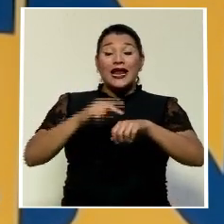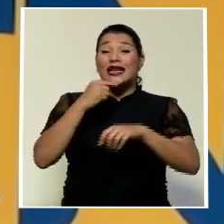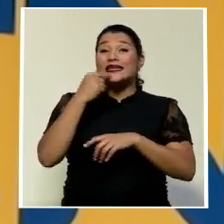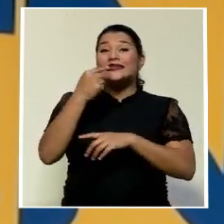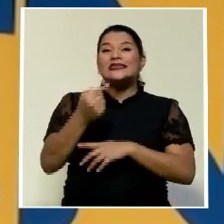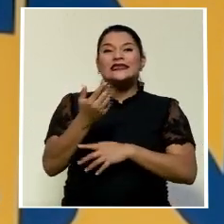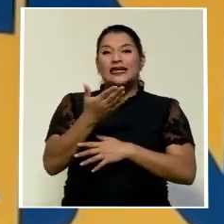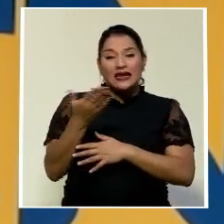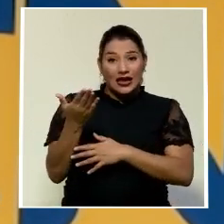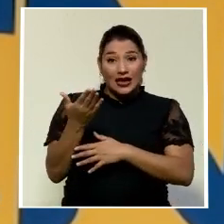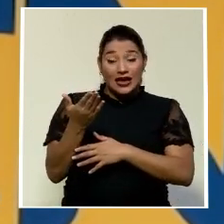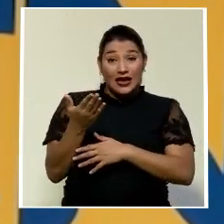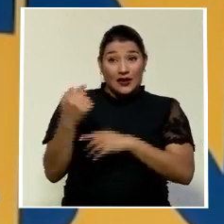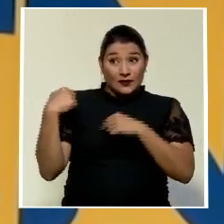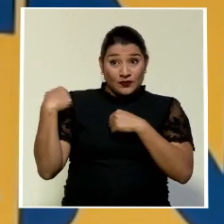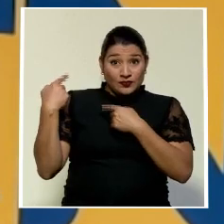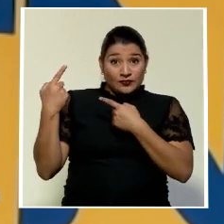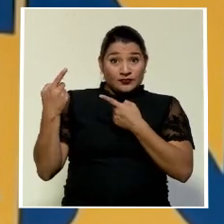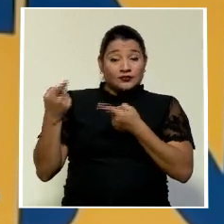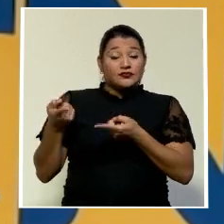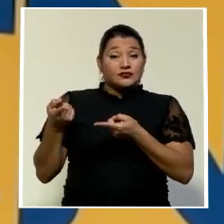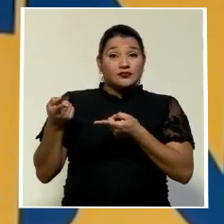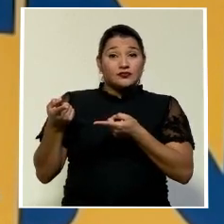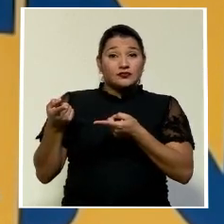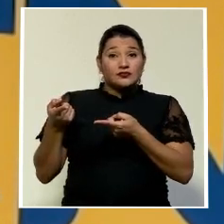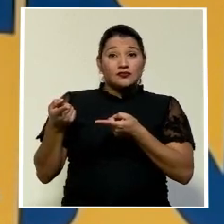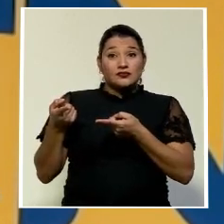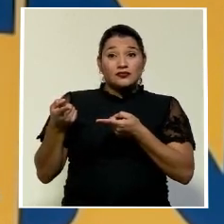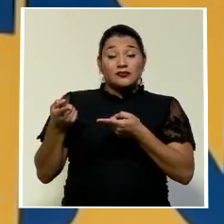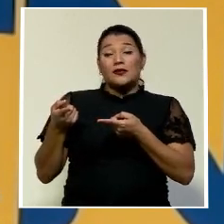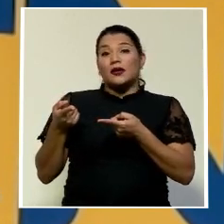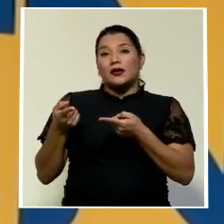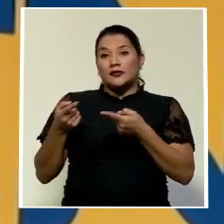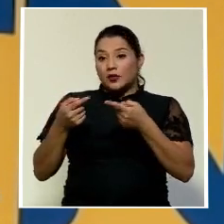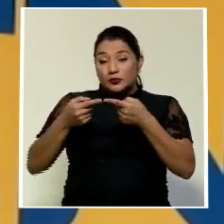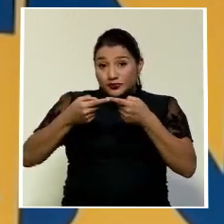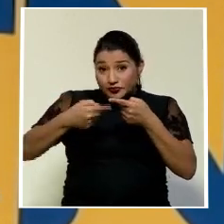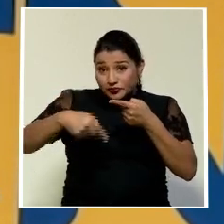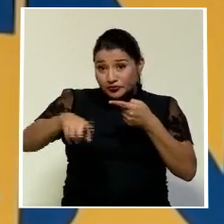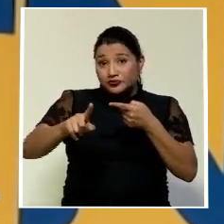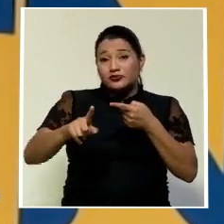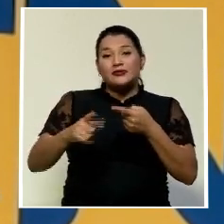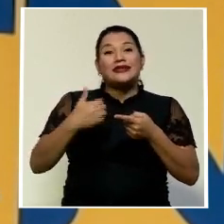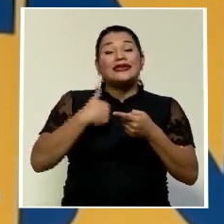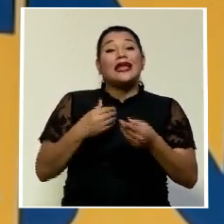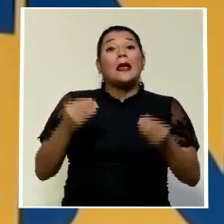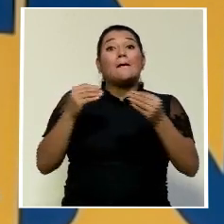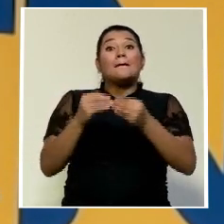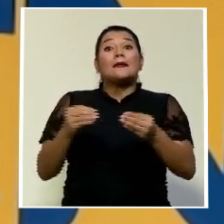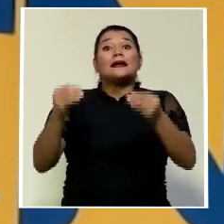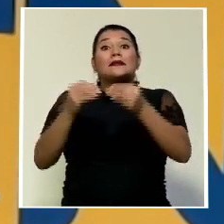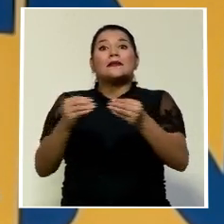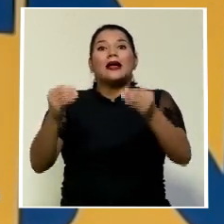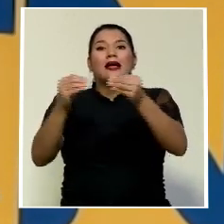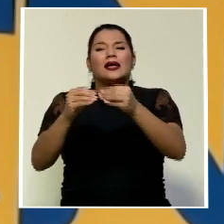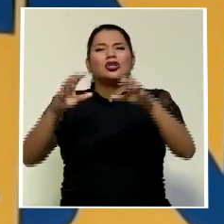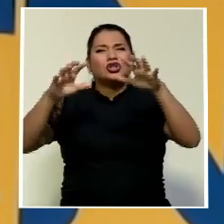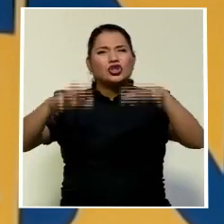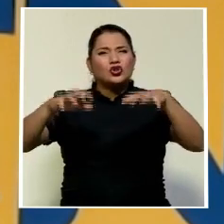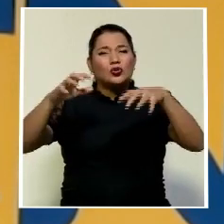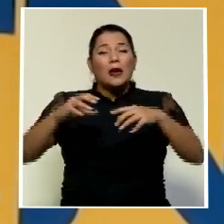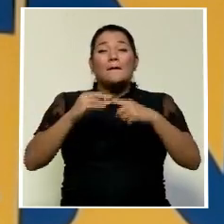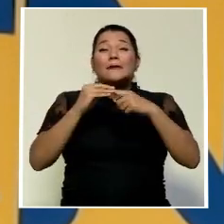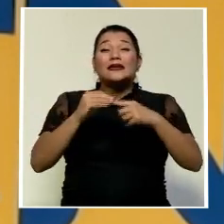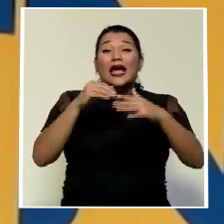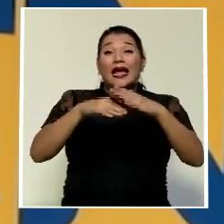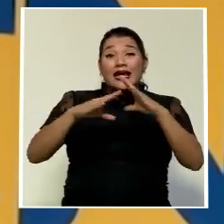señalado, durante estos días vamos a tener un aumento progresivo de las lluvias, principalmente en horas de la tarde y la